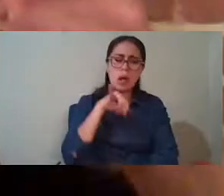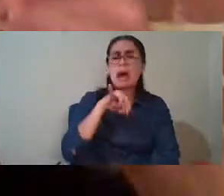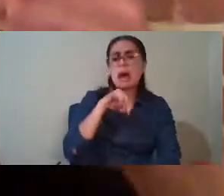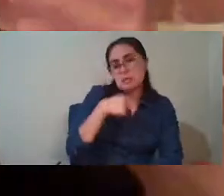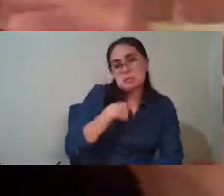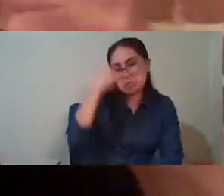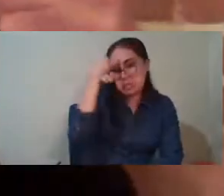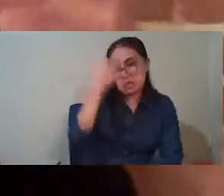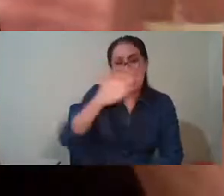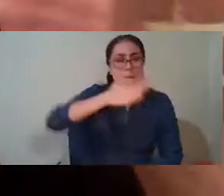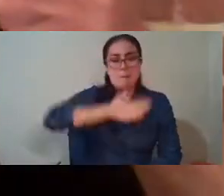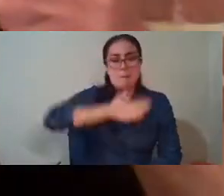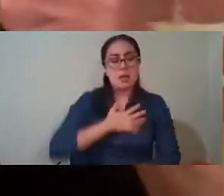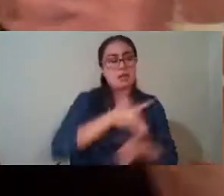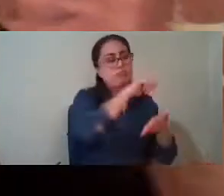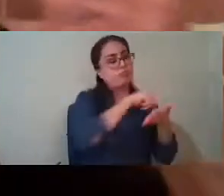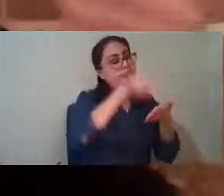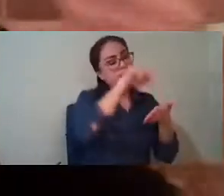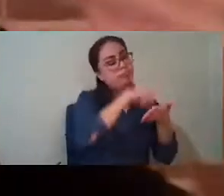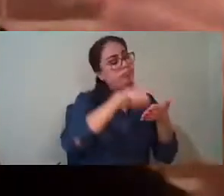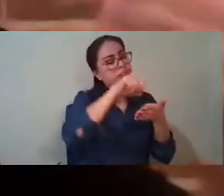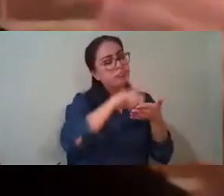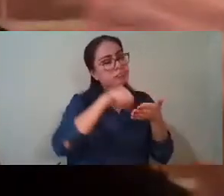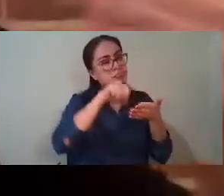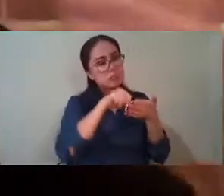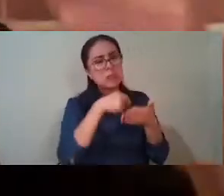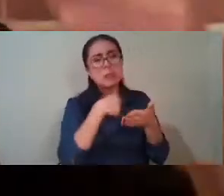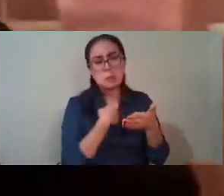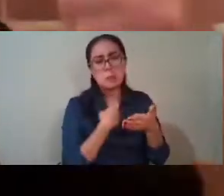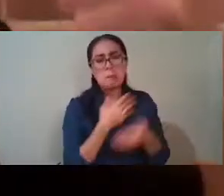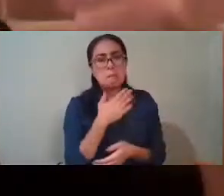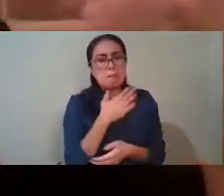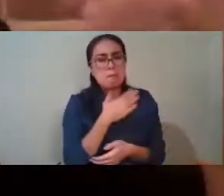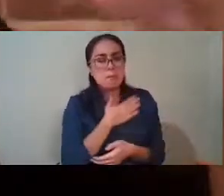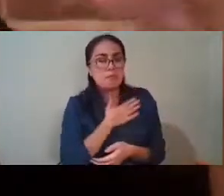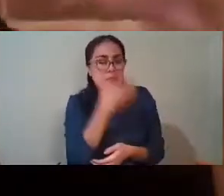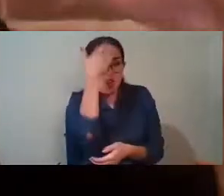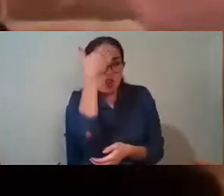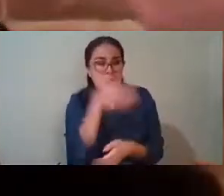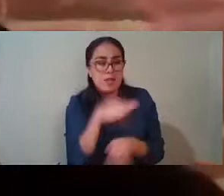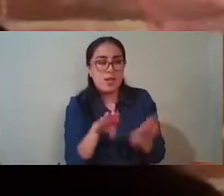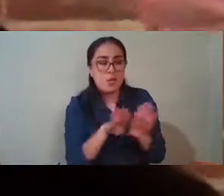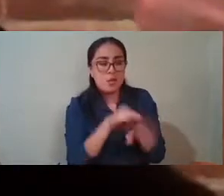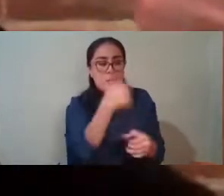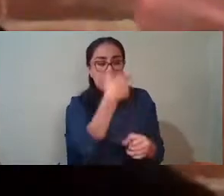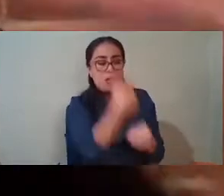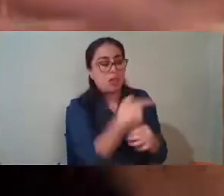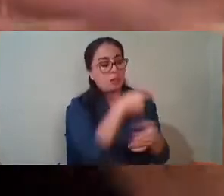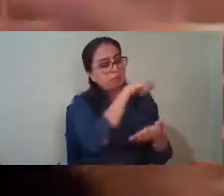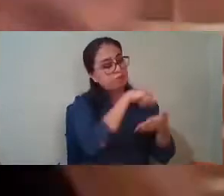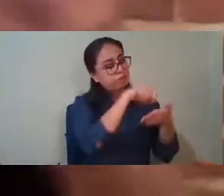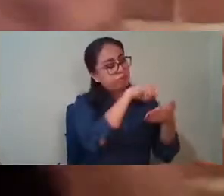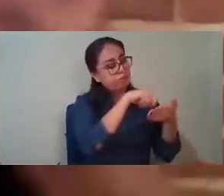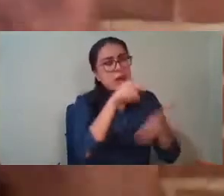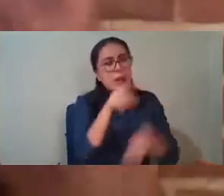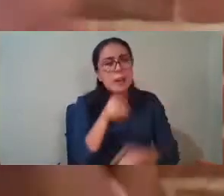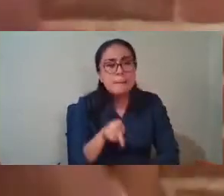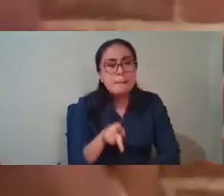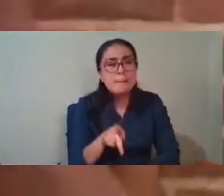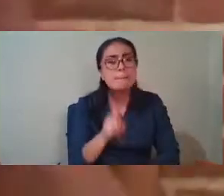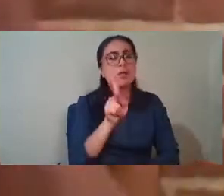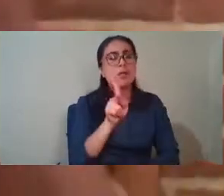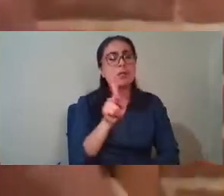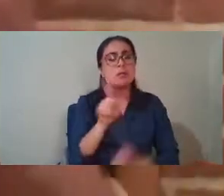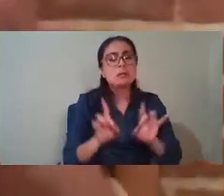escribí, yo puedo saber cómo llegué a la idea argumental, puedo saber cómo llegué al desarrollo argumental, pero cómo llegué a